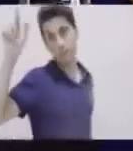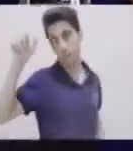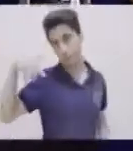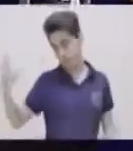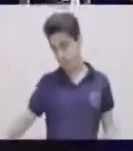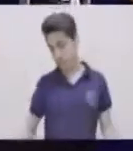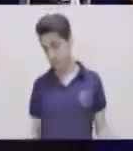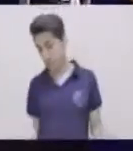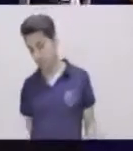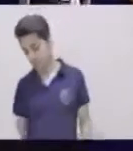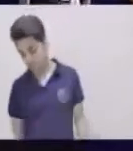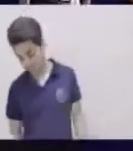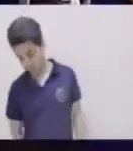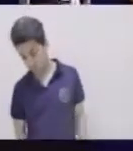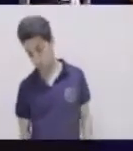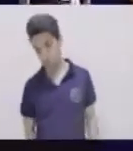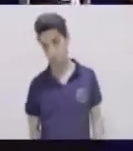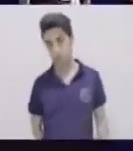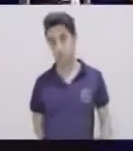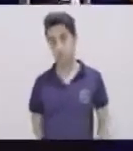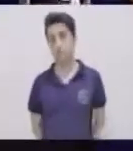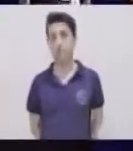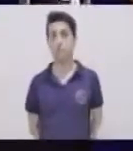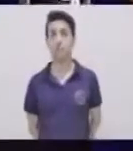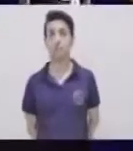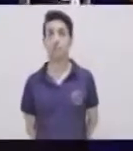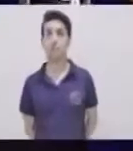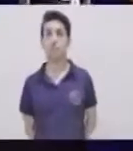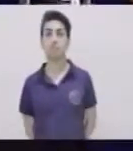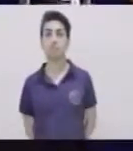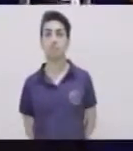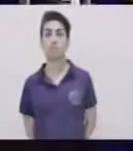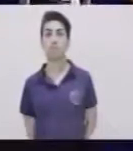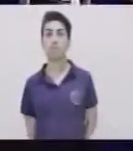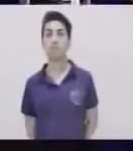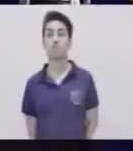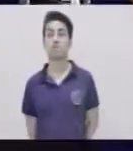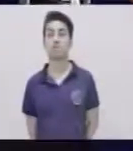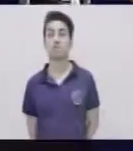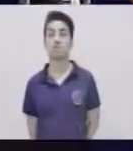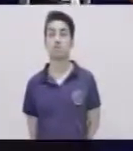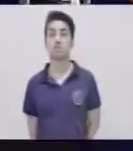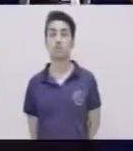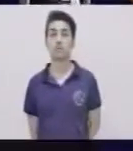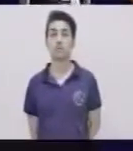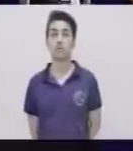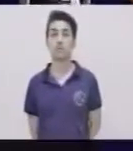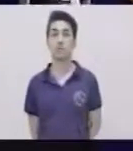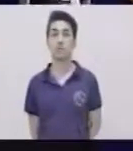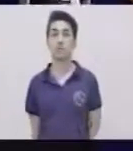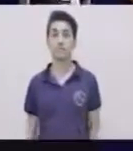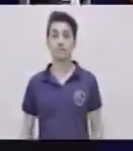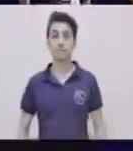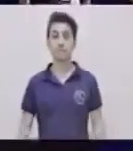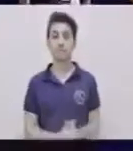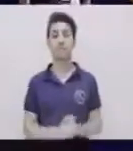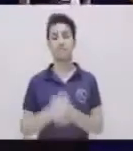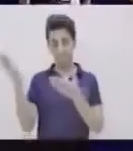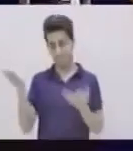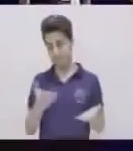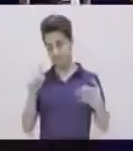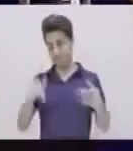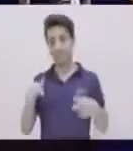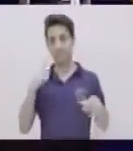películas y los hemos visto en muchas partes, probablemente en algún mariachi, en alguna orquesta, en alguna